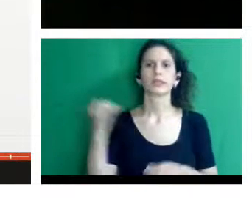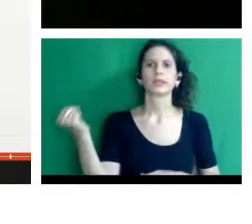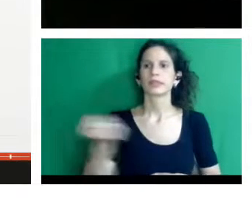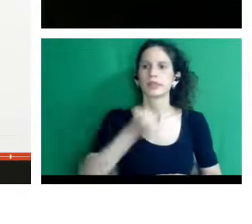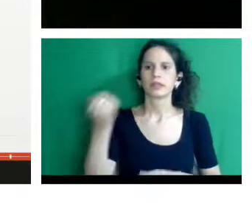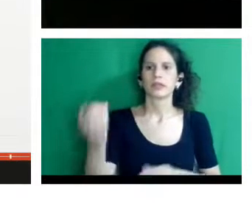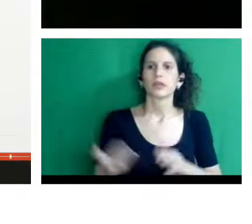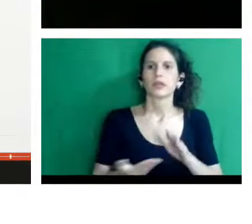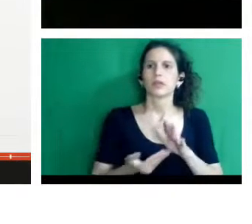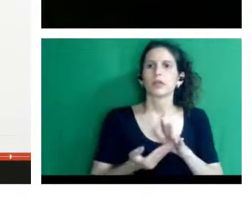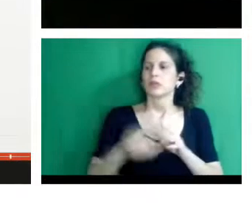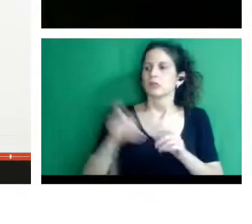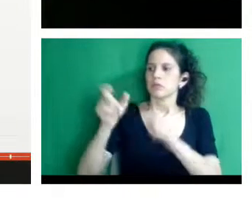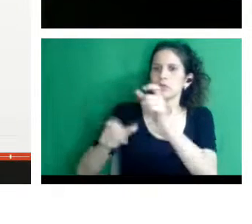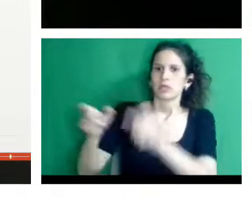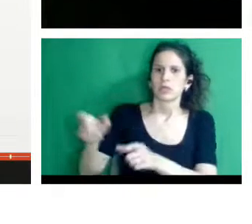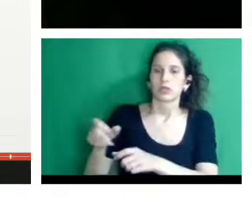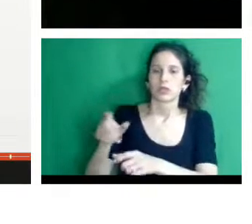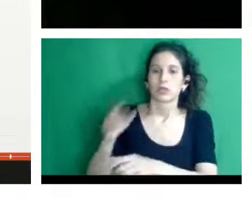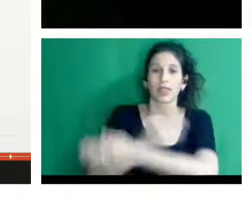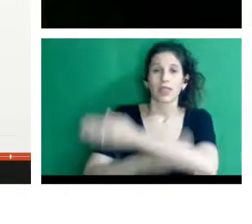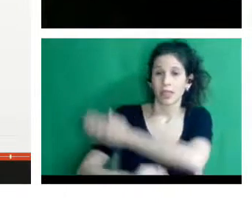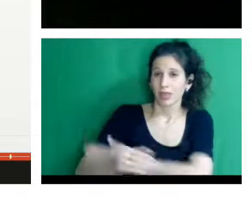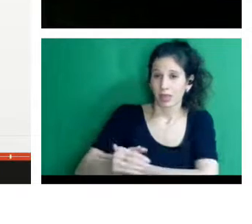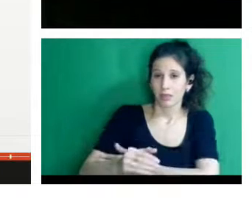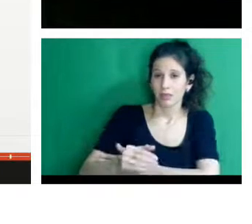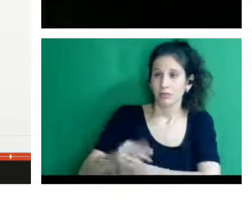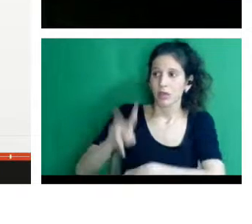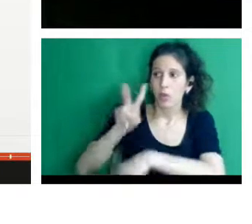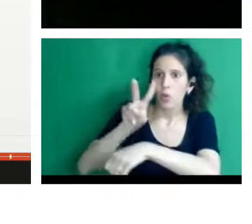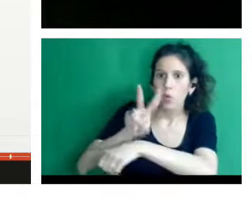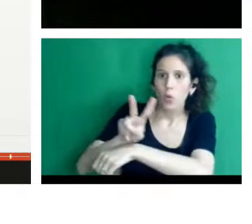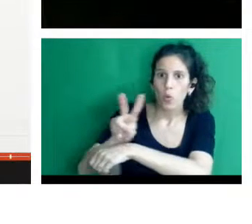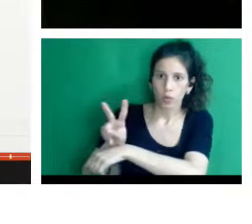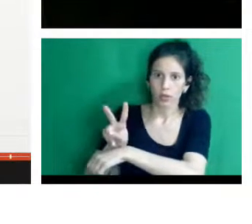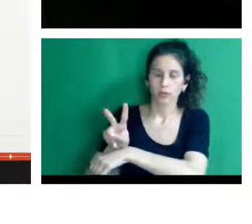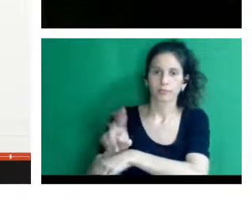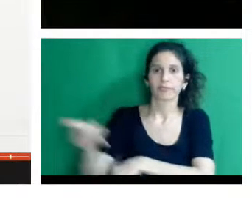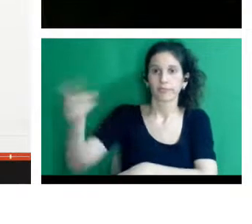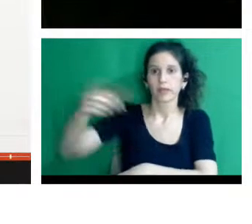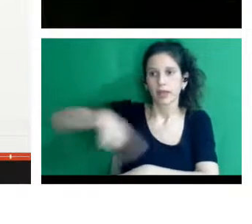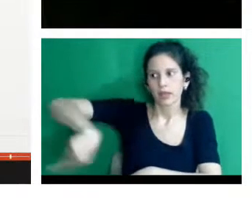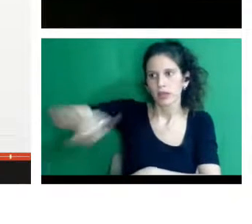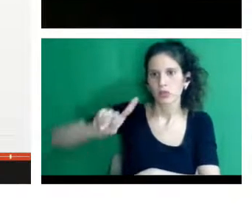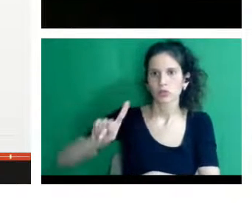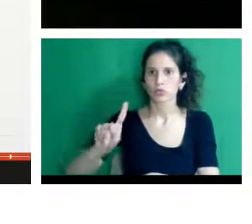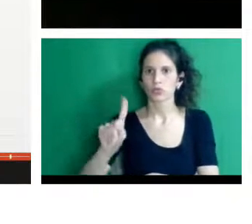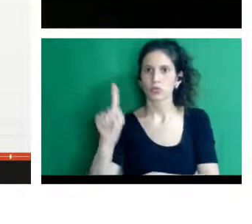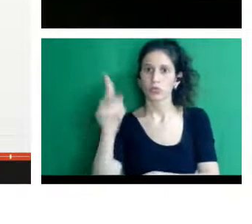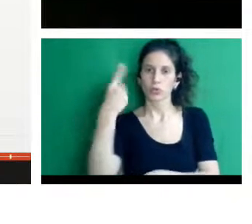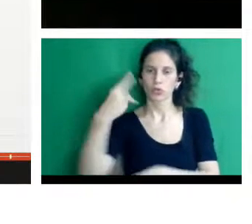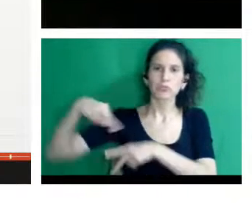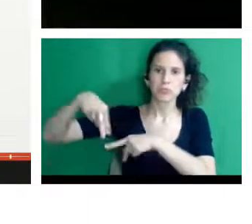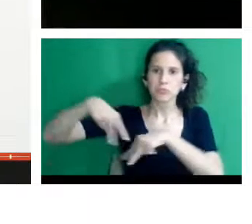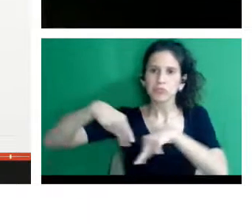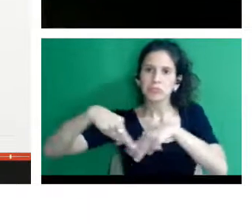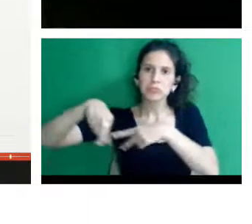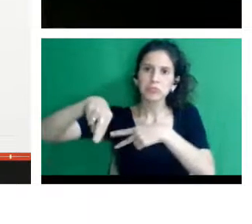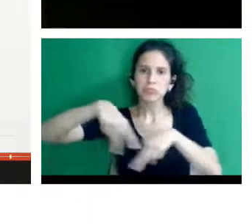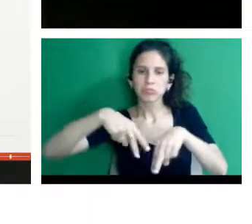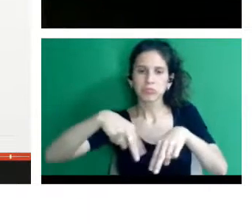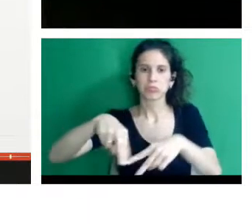con discapacidad, puedan recorrer y usar en forma autónoma los espacios dentro de un entorno público o